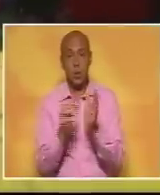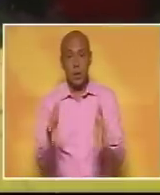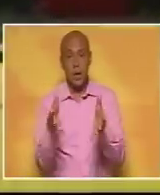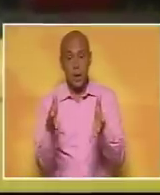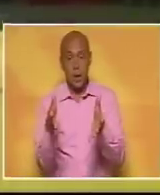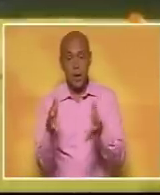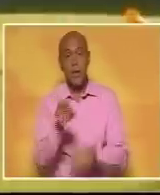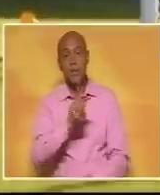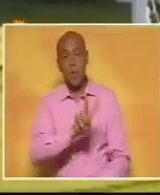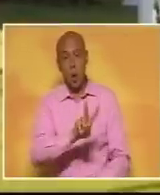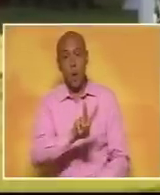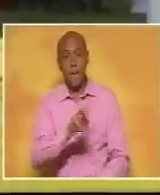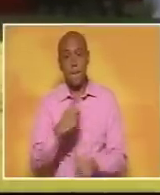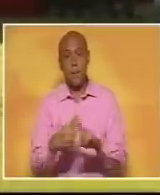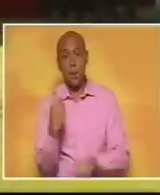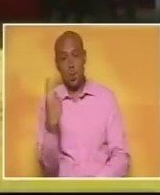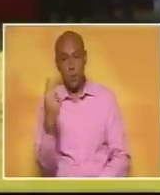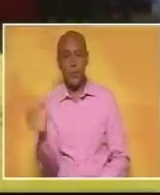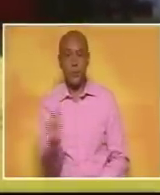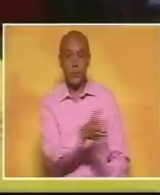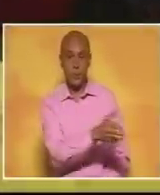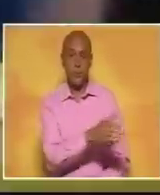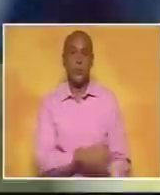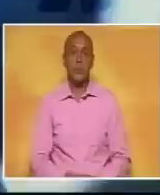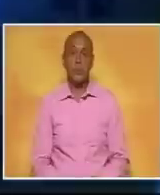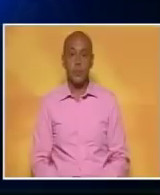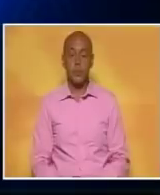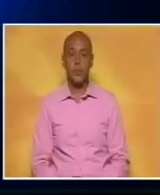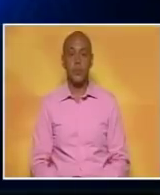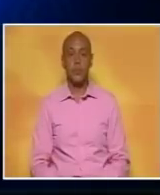de 2-1.